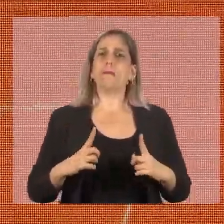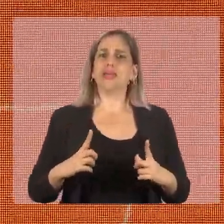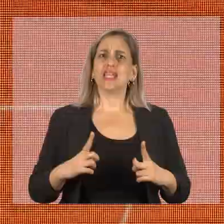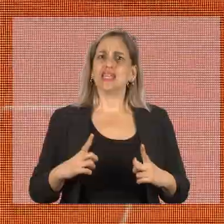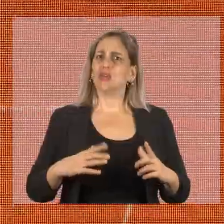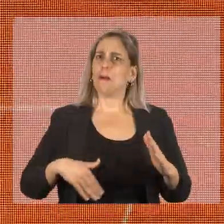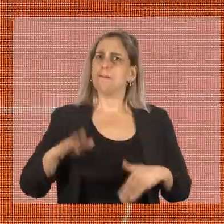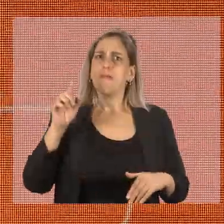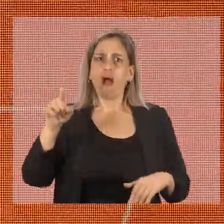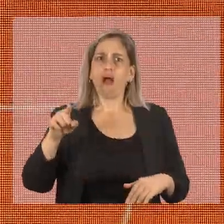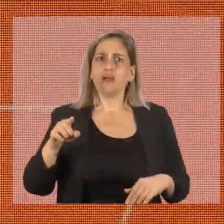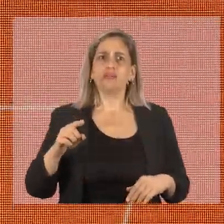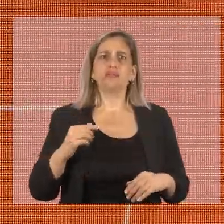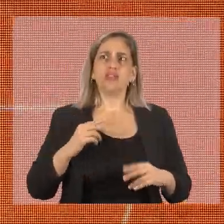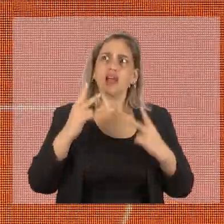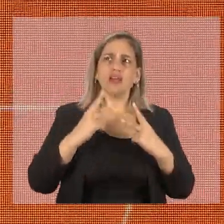con expectativas mayores.